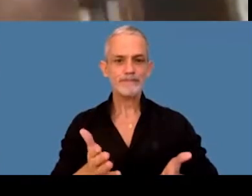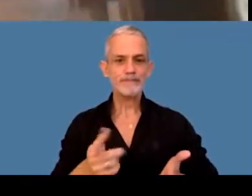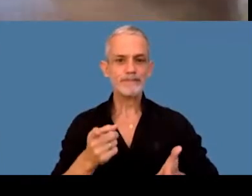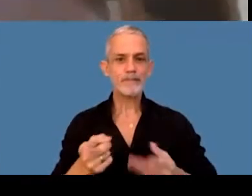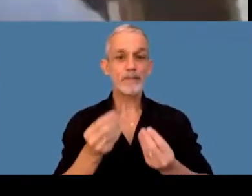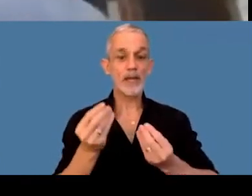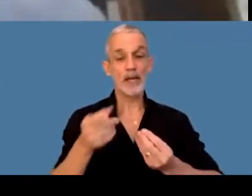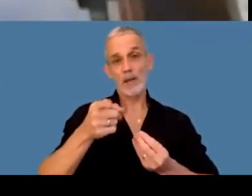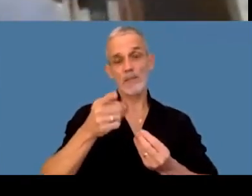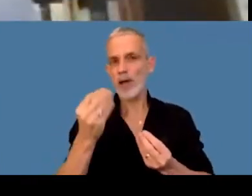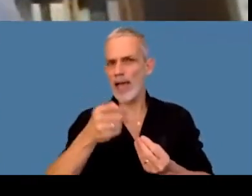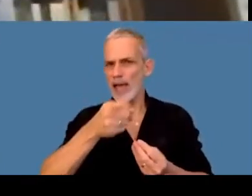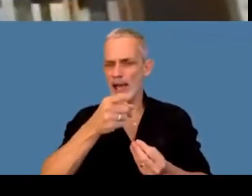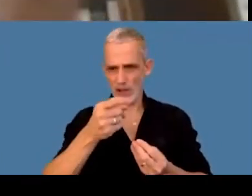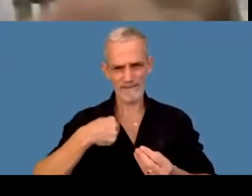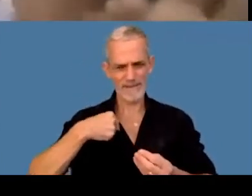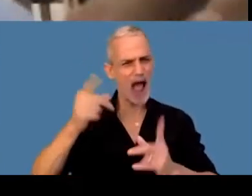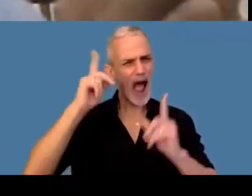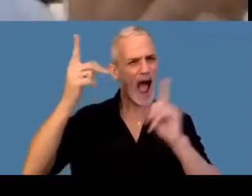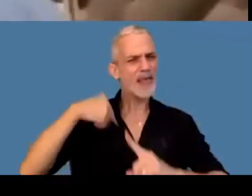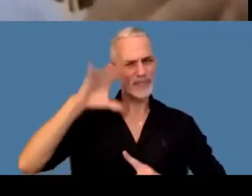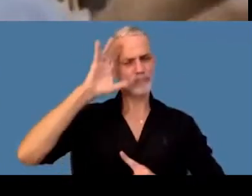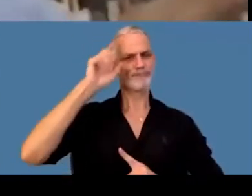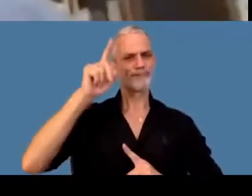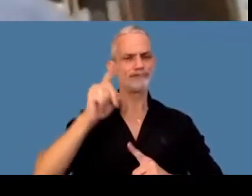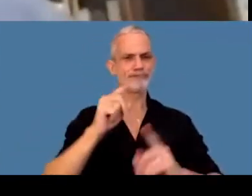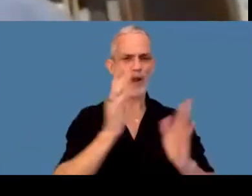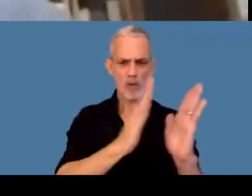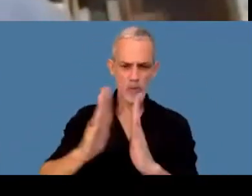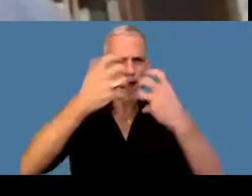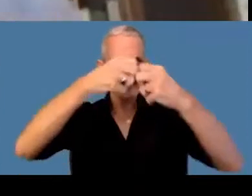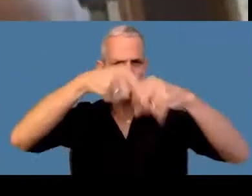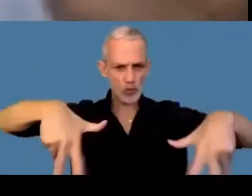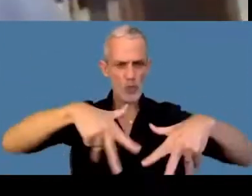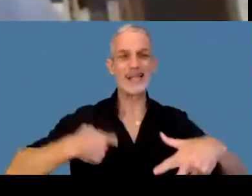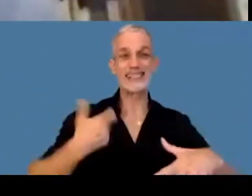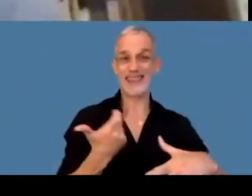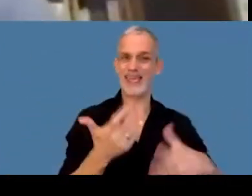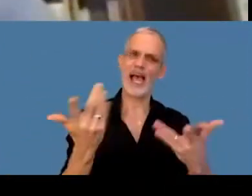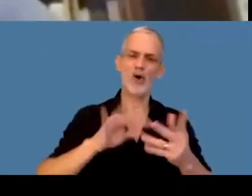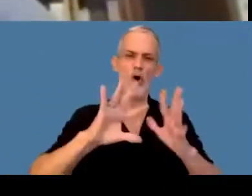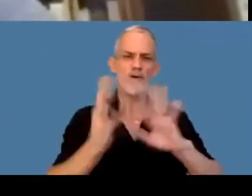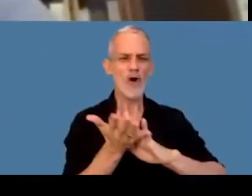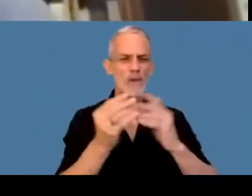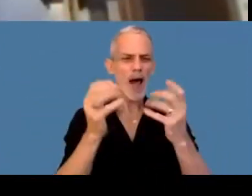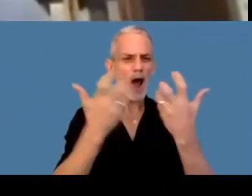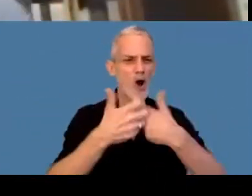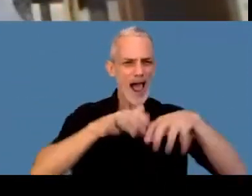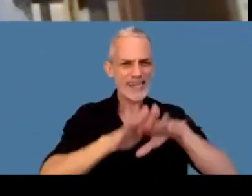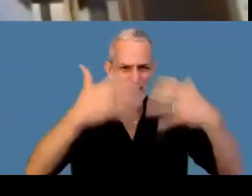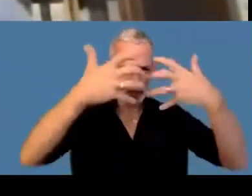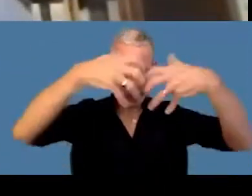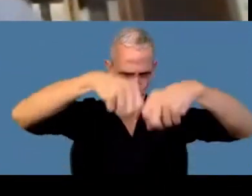Porque yo en algún momento, recordarán, les señalé, la estructura sindical o las formas de organización sindical no